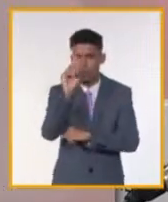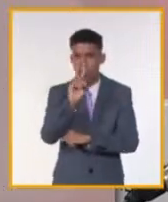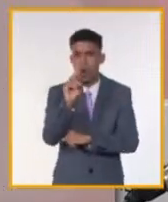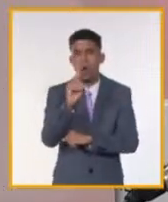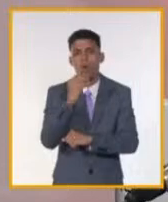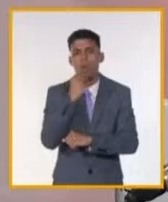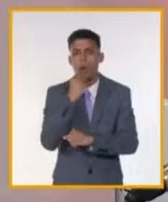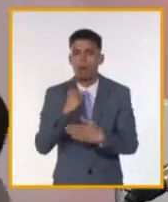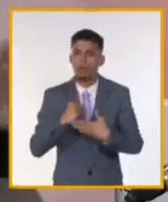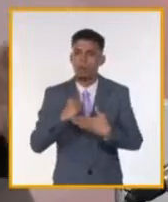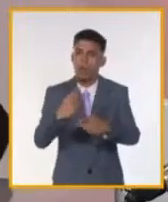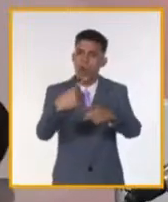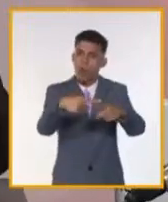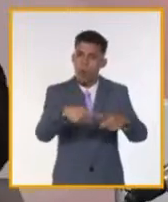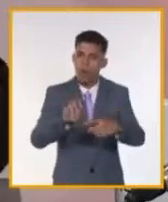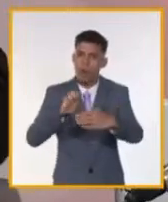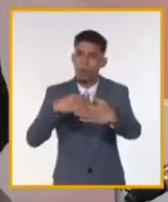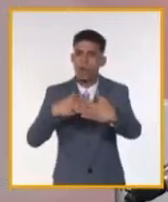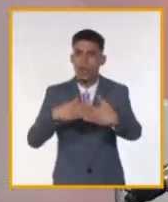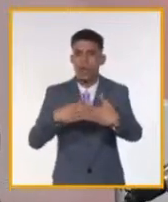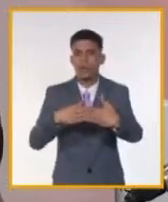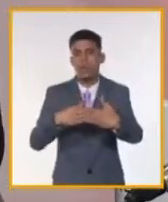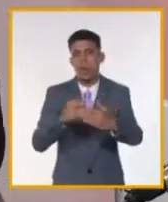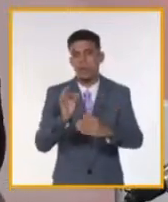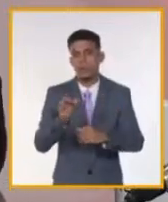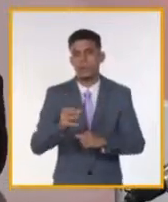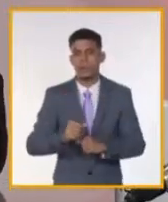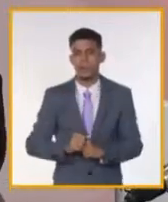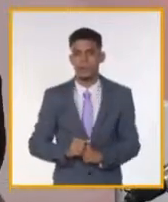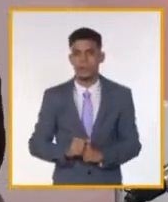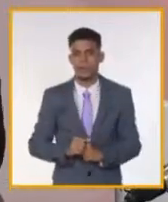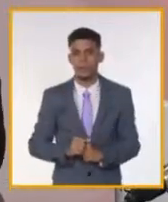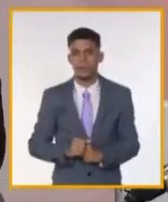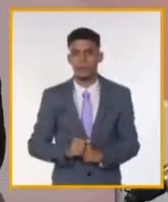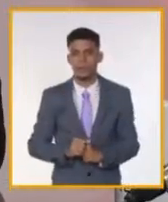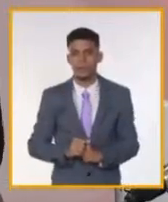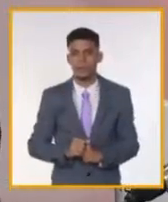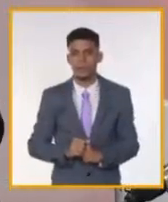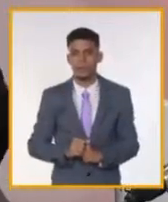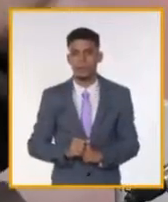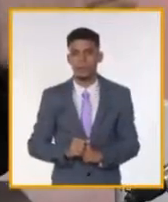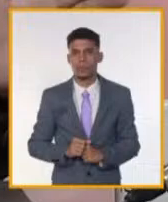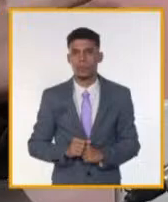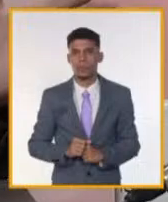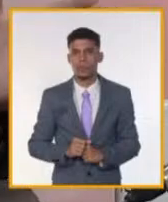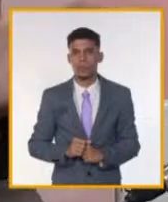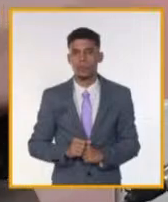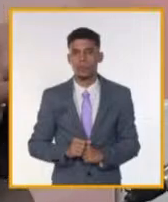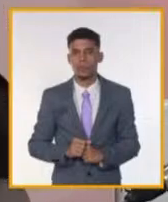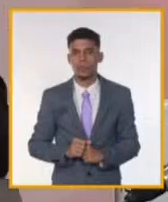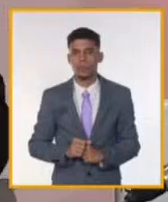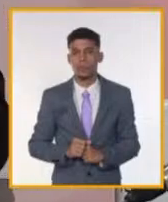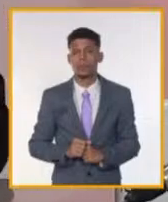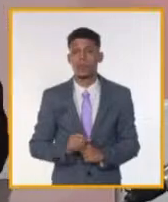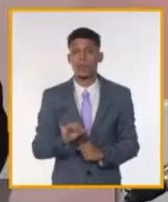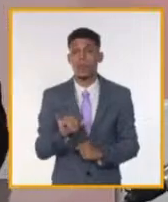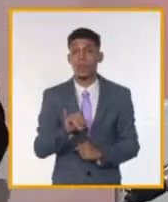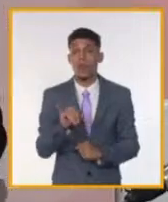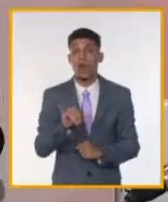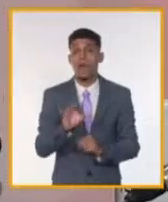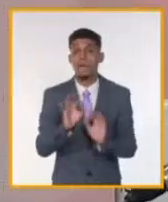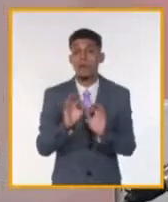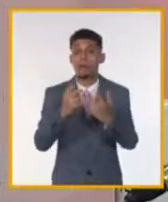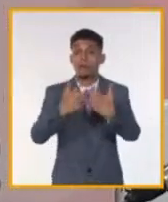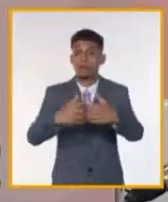a otros sectores con los que la minería cubana y Geominsal en particular tiene mucha relación. Veíamos la industria química ahorita, hablábamos